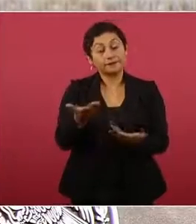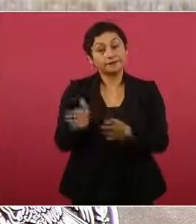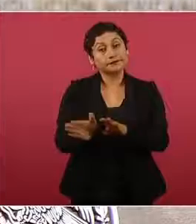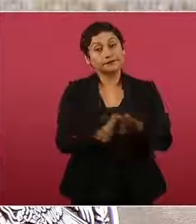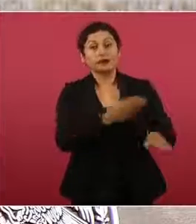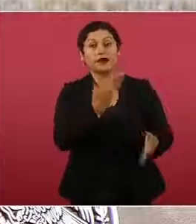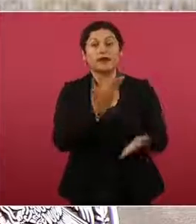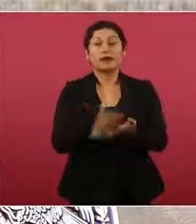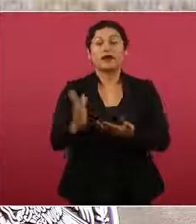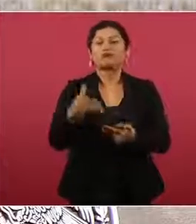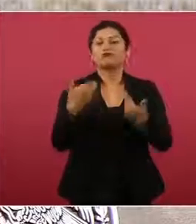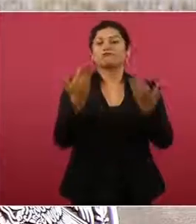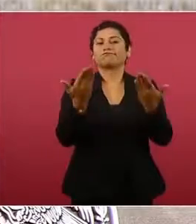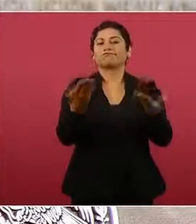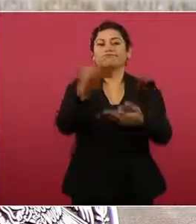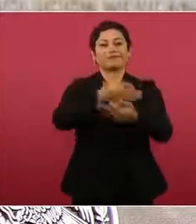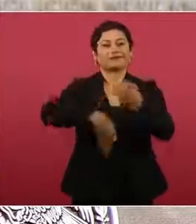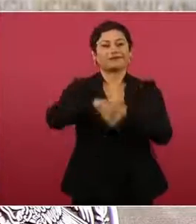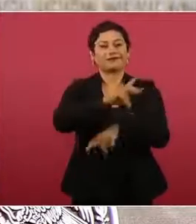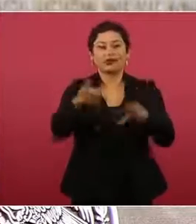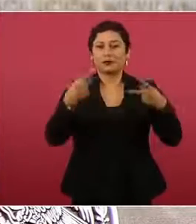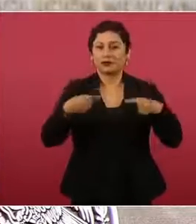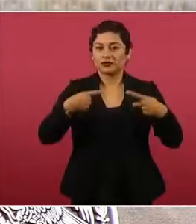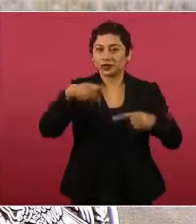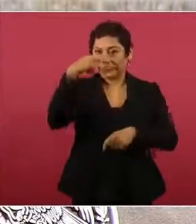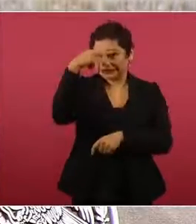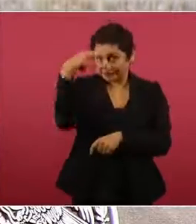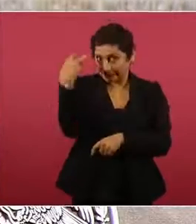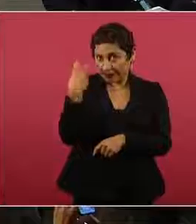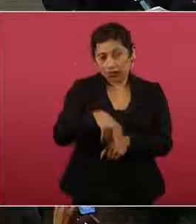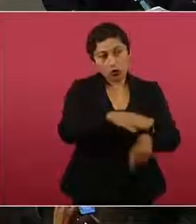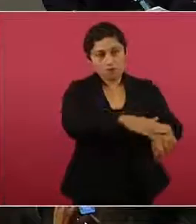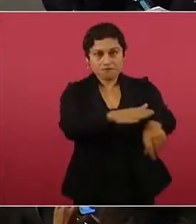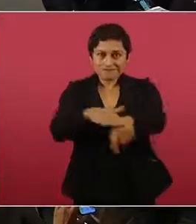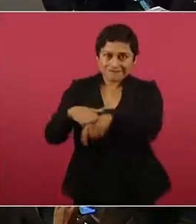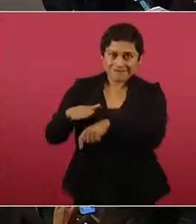mexicanos pues que nos ayuden.